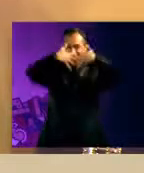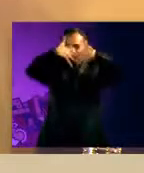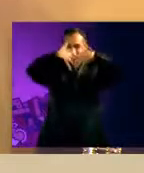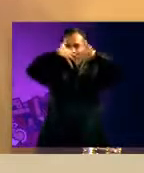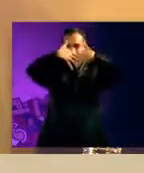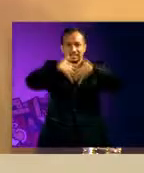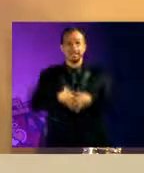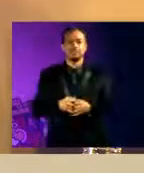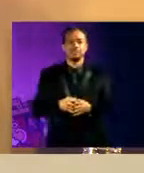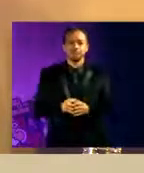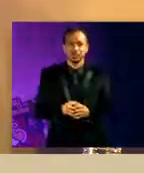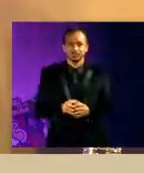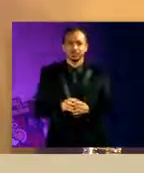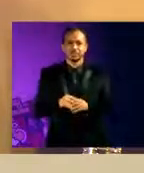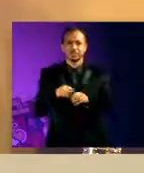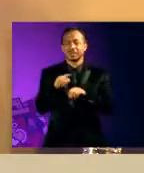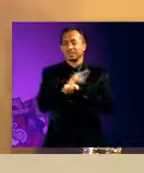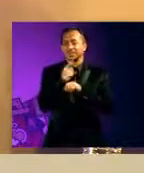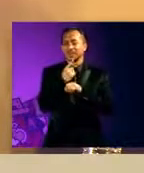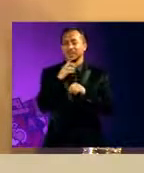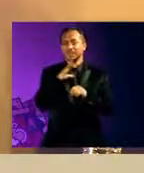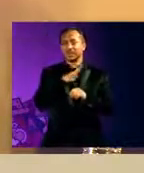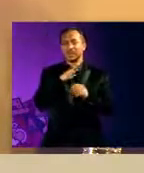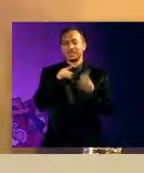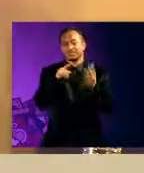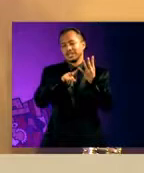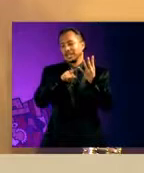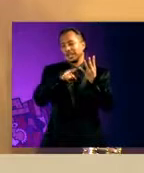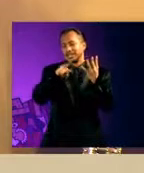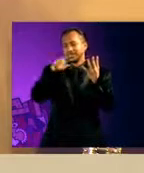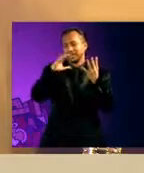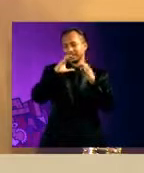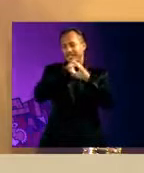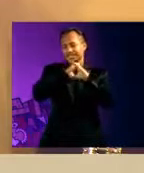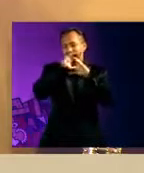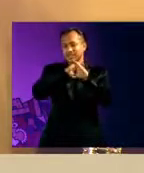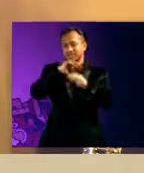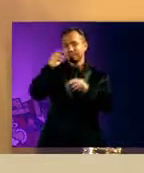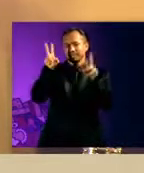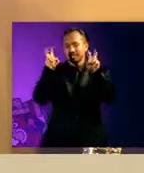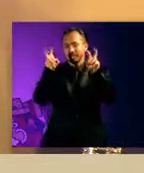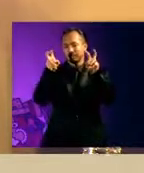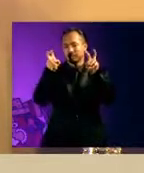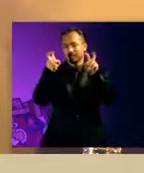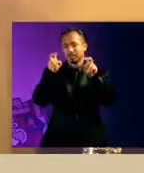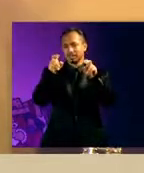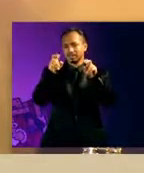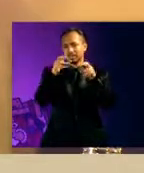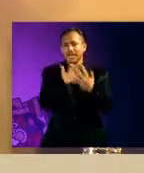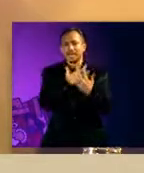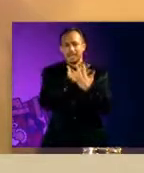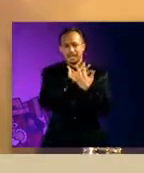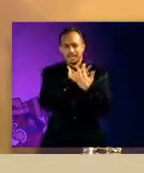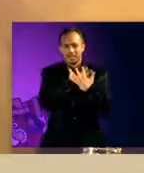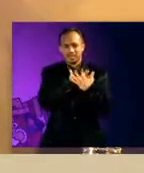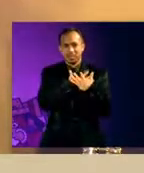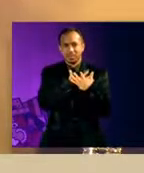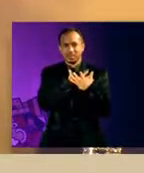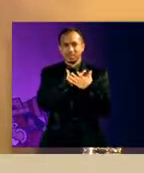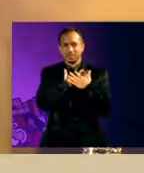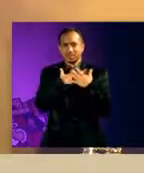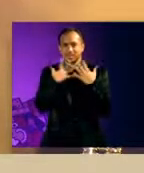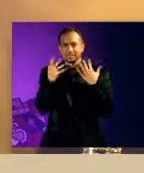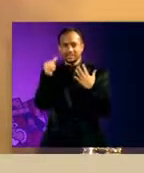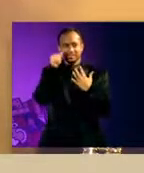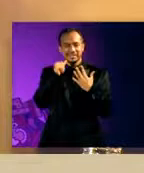nodo en un piano y una chava que cantaba que eran esposos que se llama el amor nos mantendrá juntos los